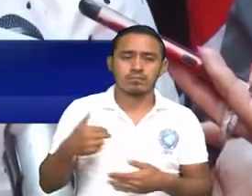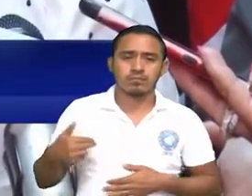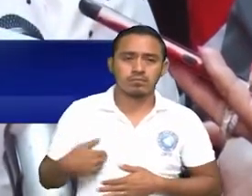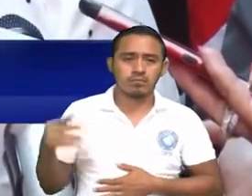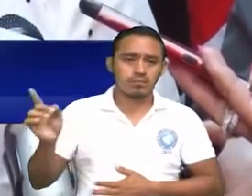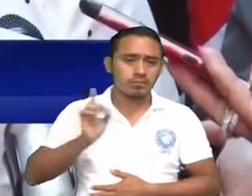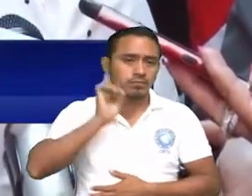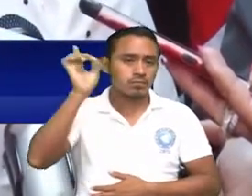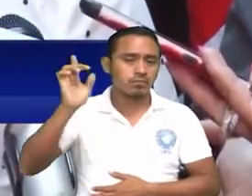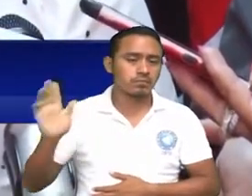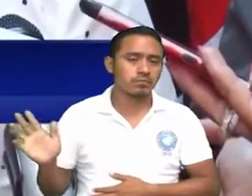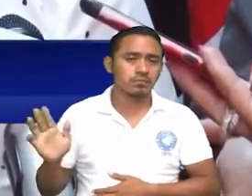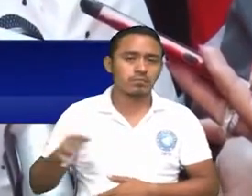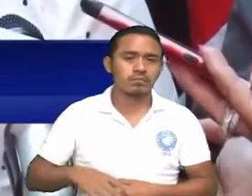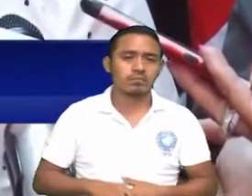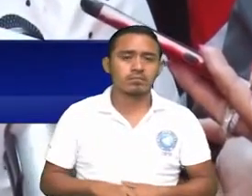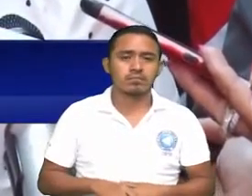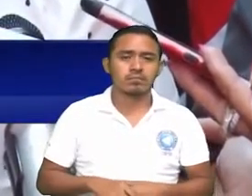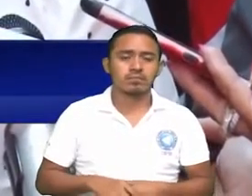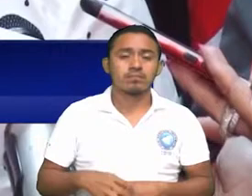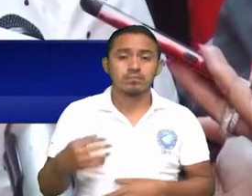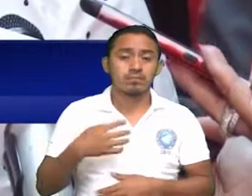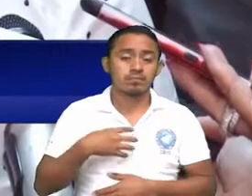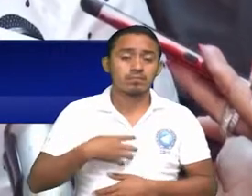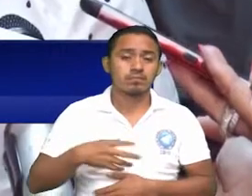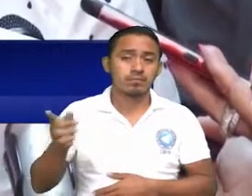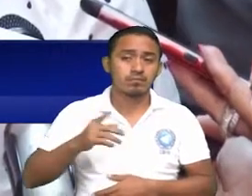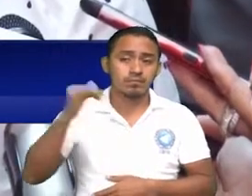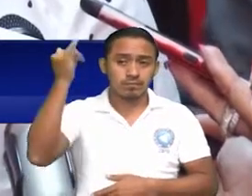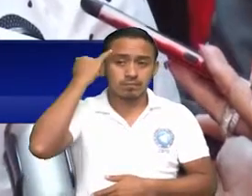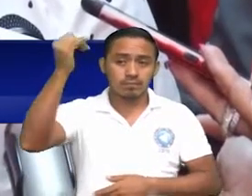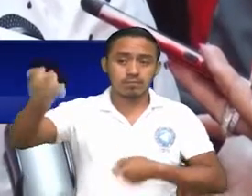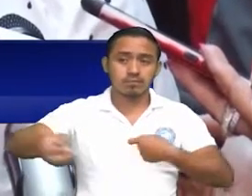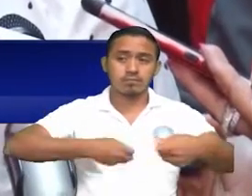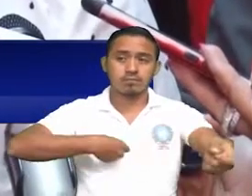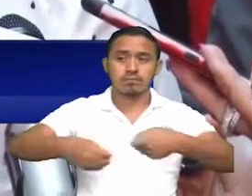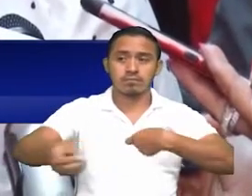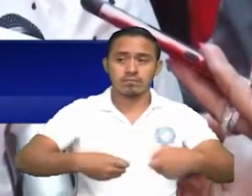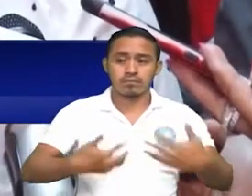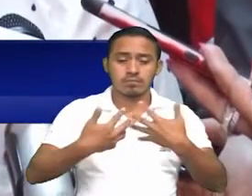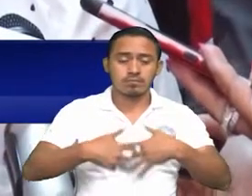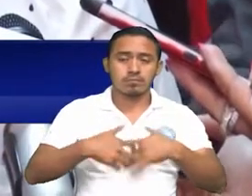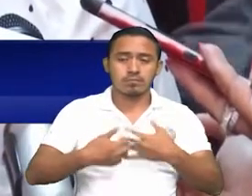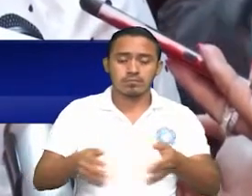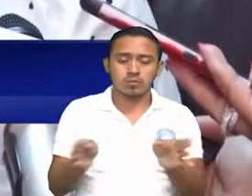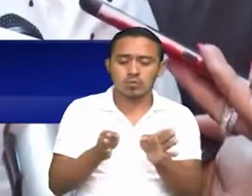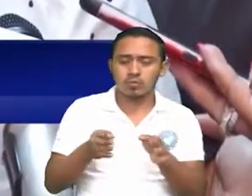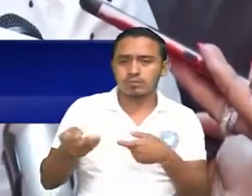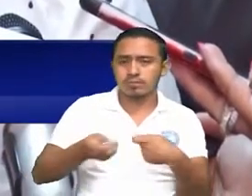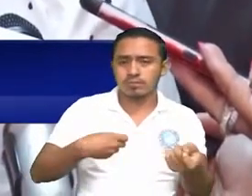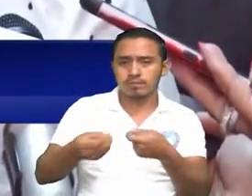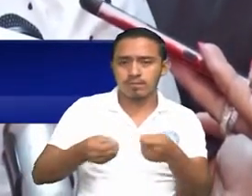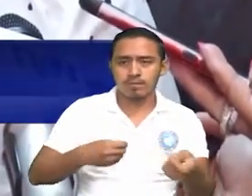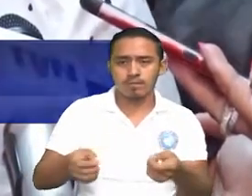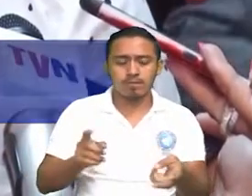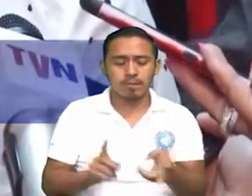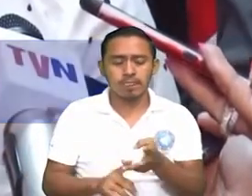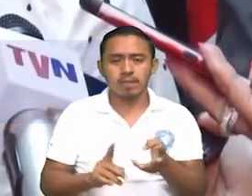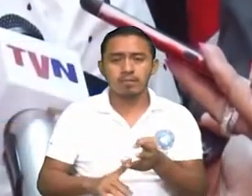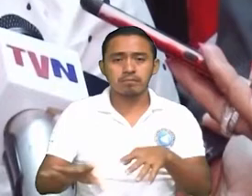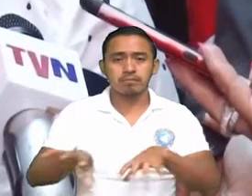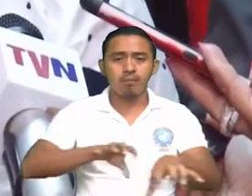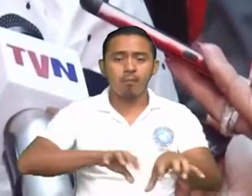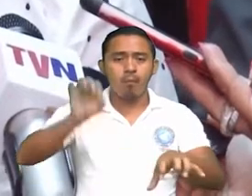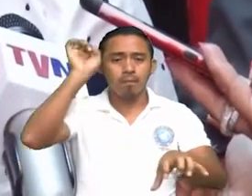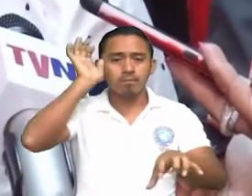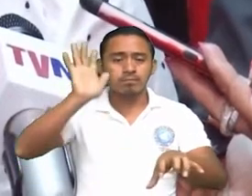desarrollar al desarrollo de sus emprendimientos, empresas, pequeños negocios y actividades turísticas